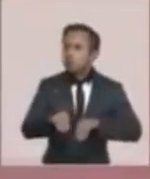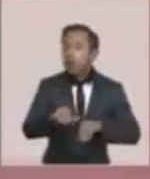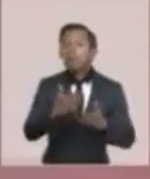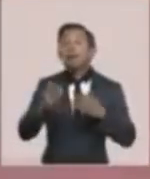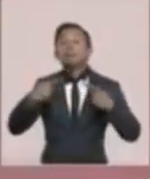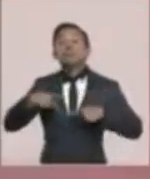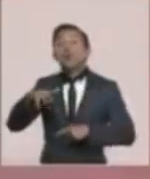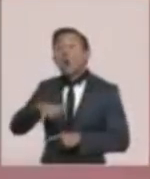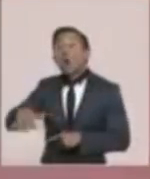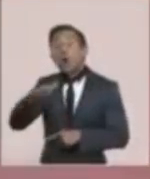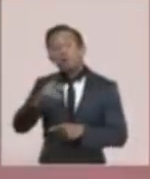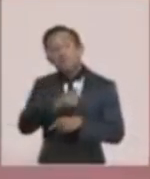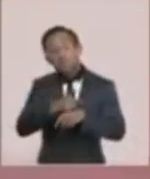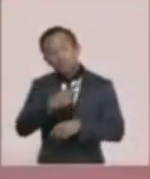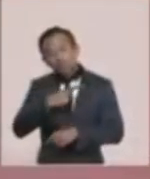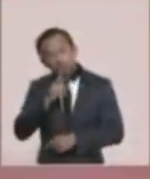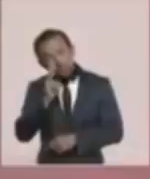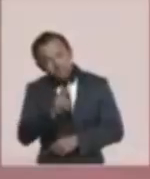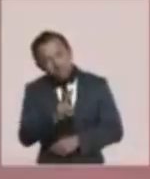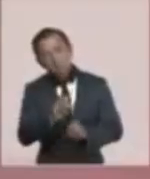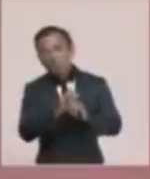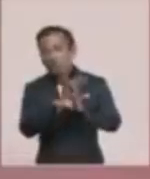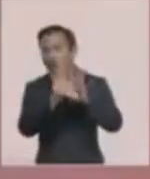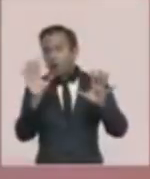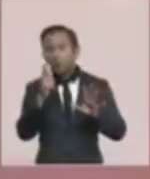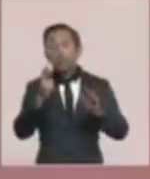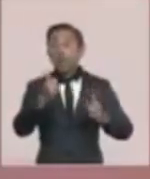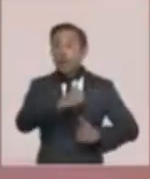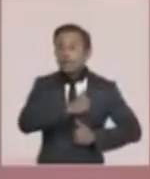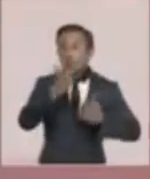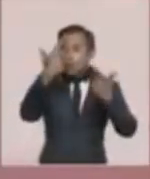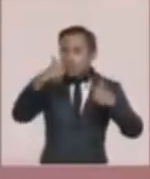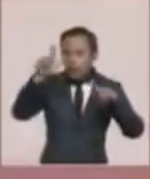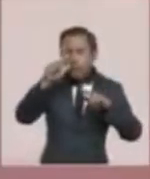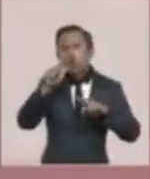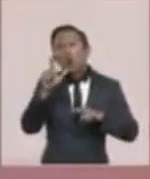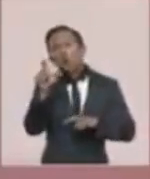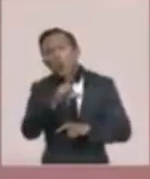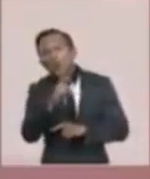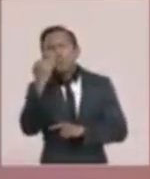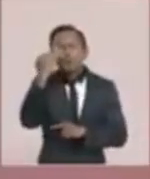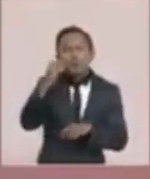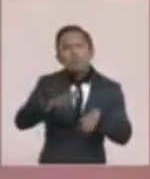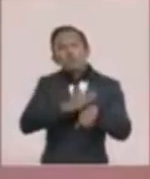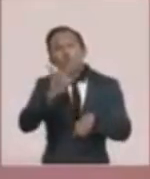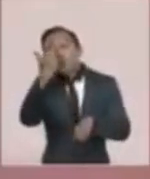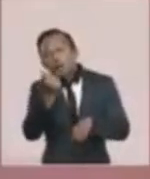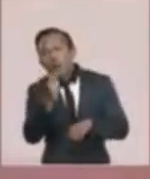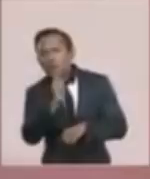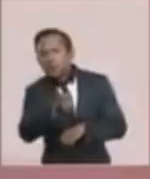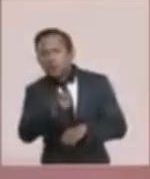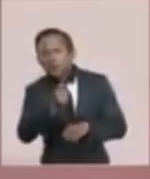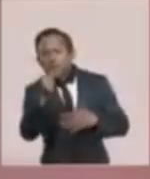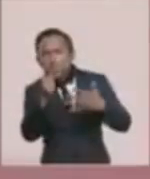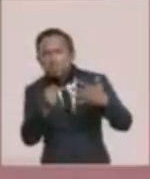claridad cuando vea al Ejército y a la Marina de qué se espera de ellos, por cuánto tiempo, por qué modo y por qué circunstancia. Me parece que la ley